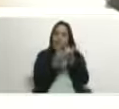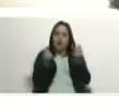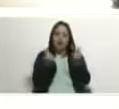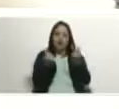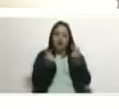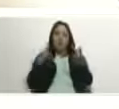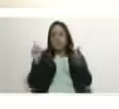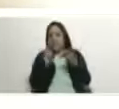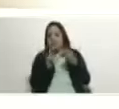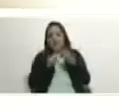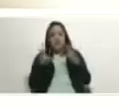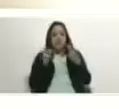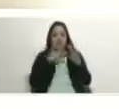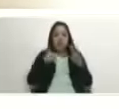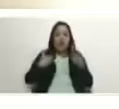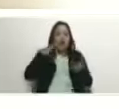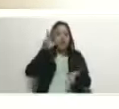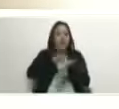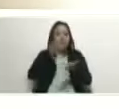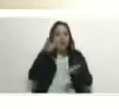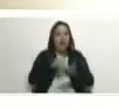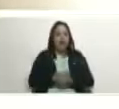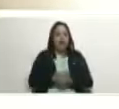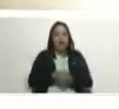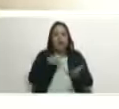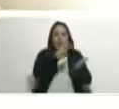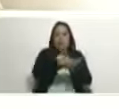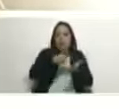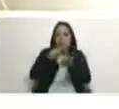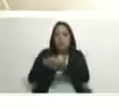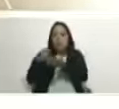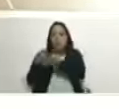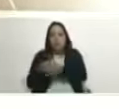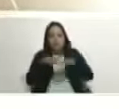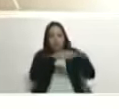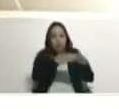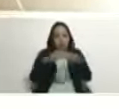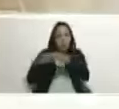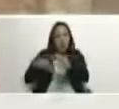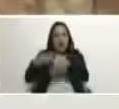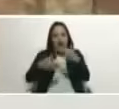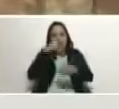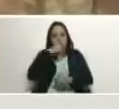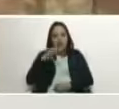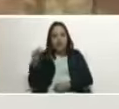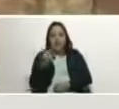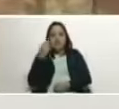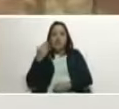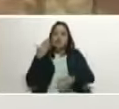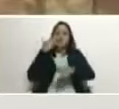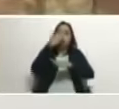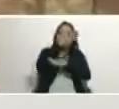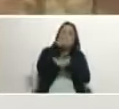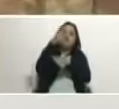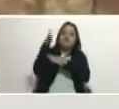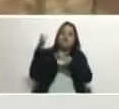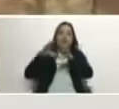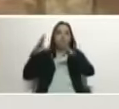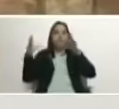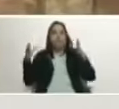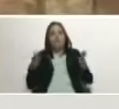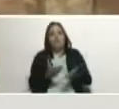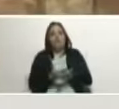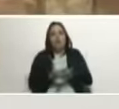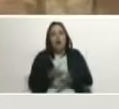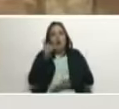Segundo, se negaron a aprobar los presupuestos año por año. Tercero, se fueron por el mundo. El